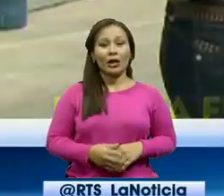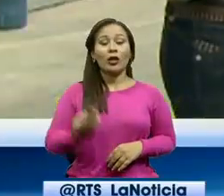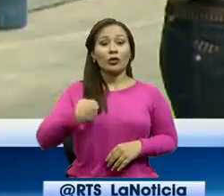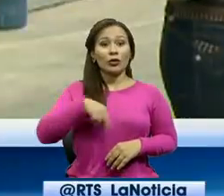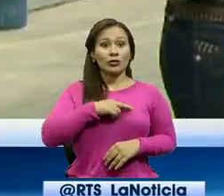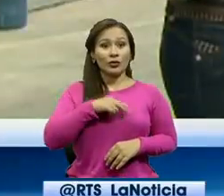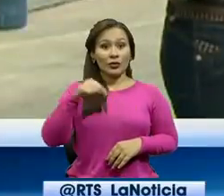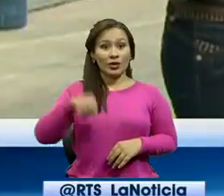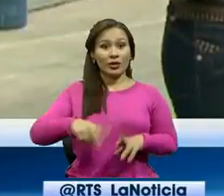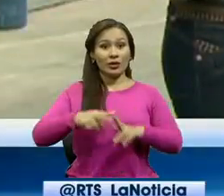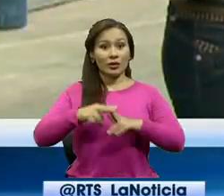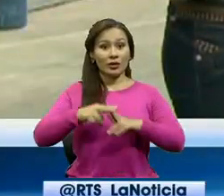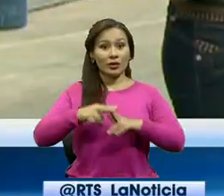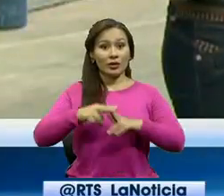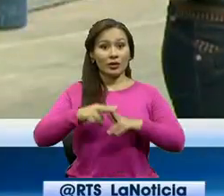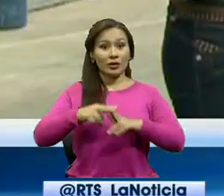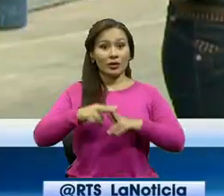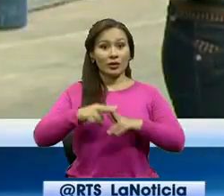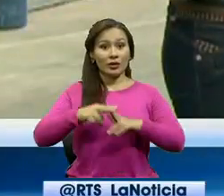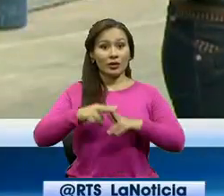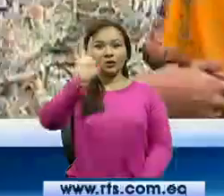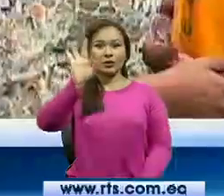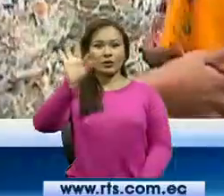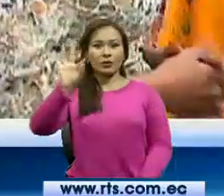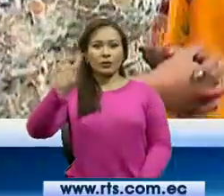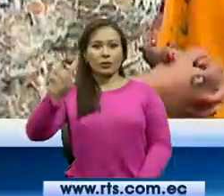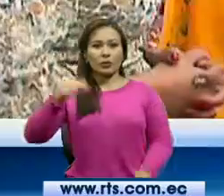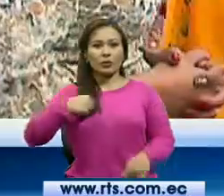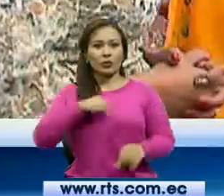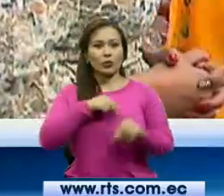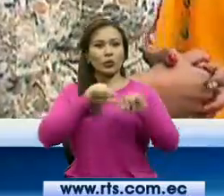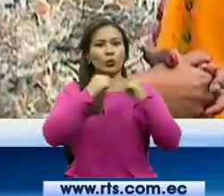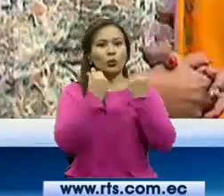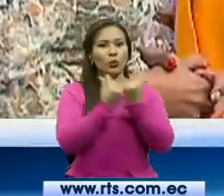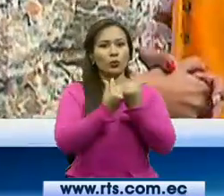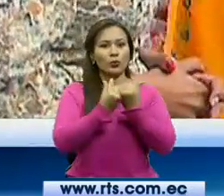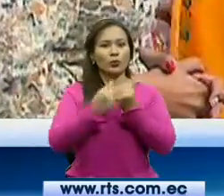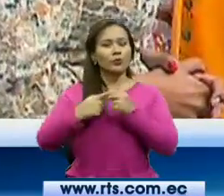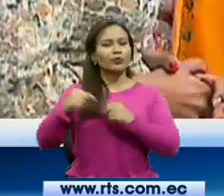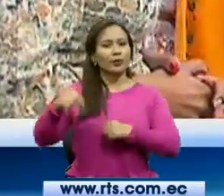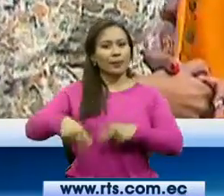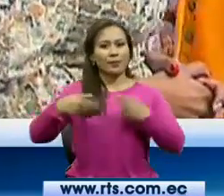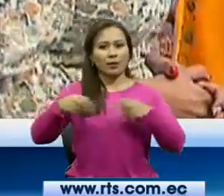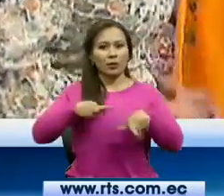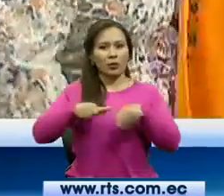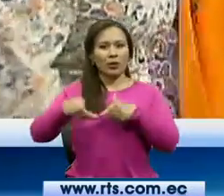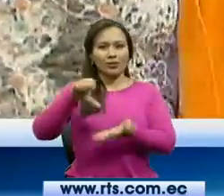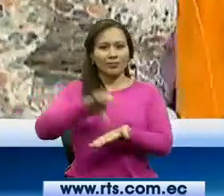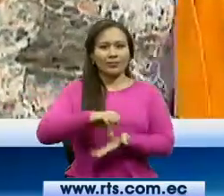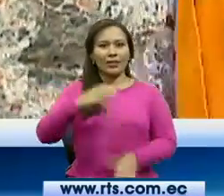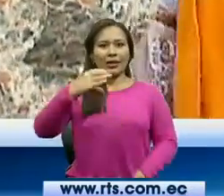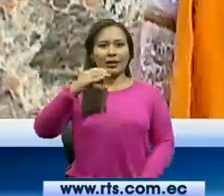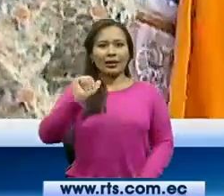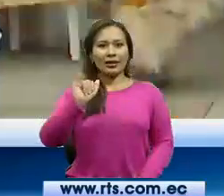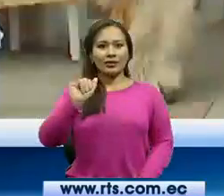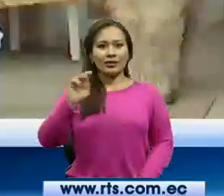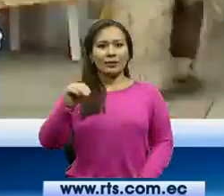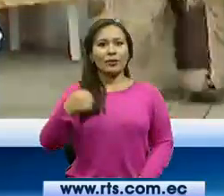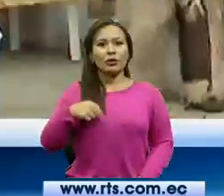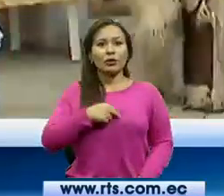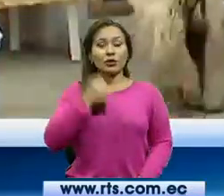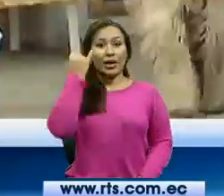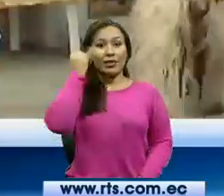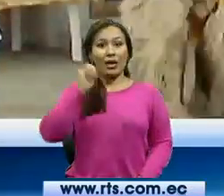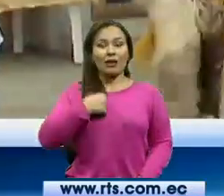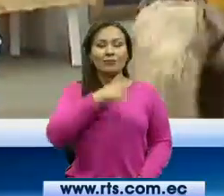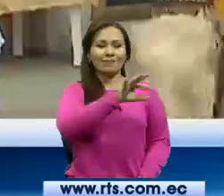Nosotros iniciamos en 1992 como el grupo tradicional Cayambe, en donde formamos una escuela tanto